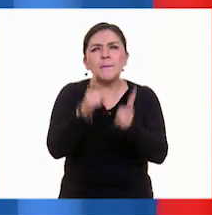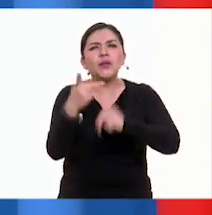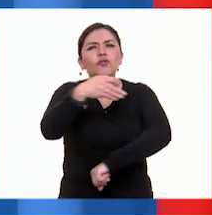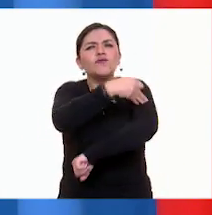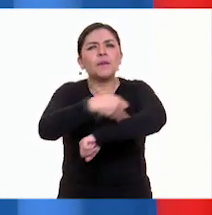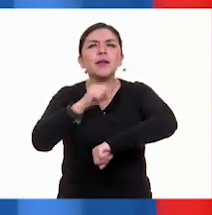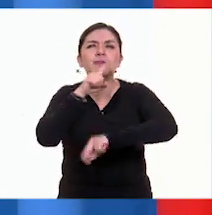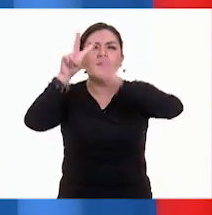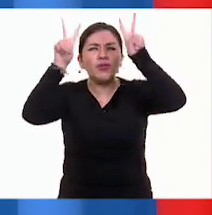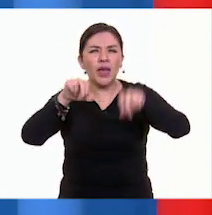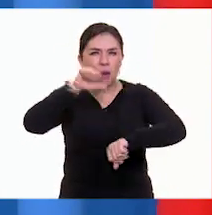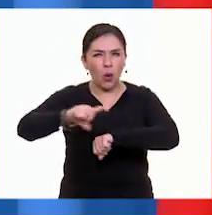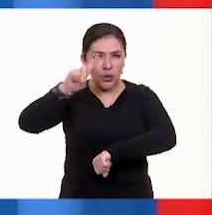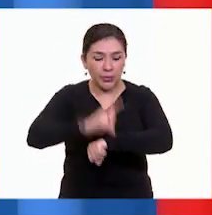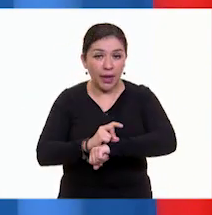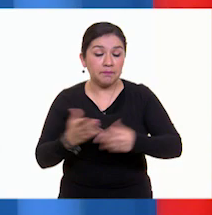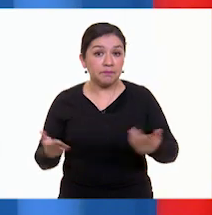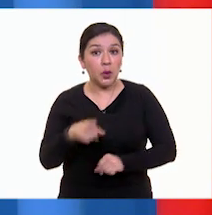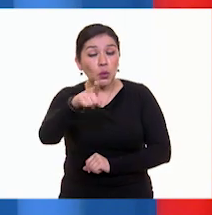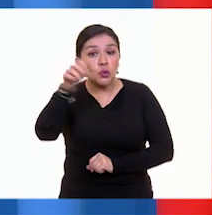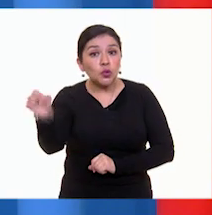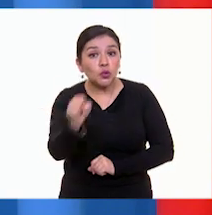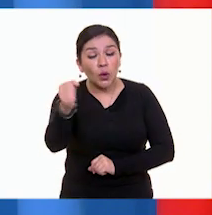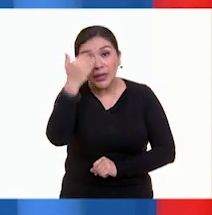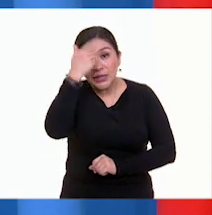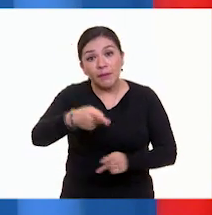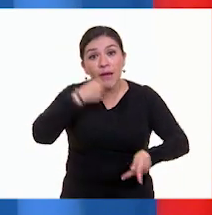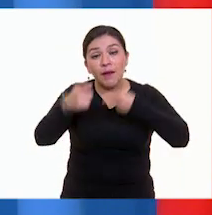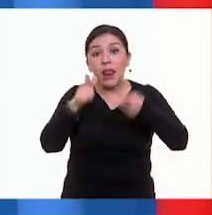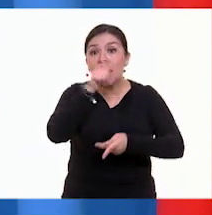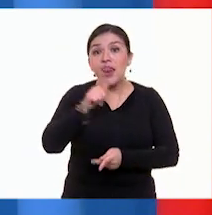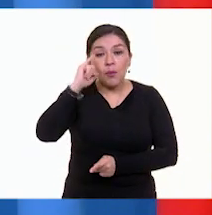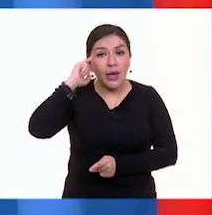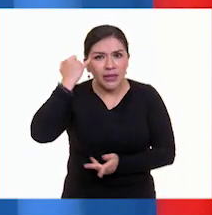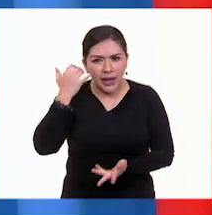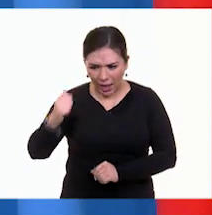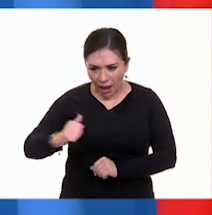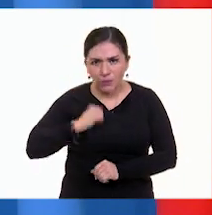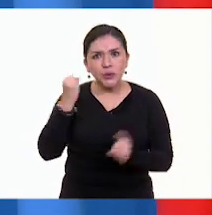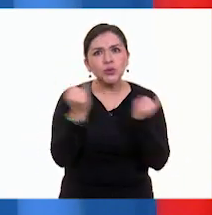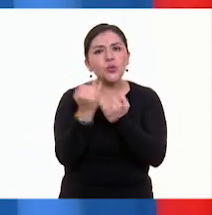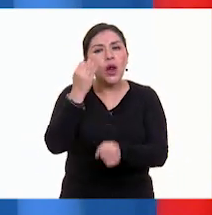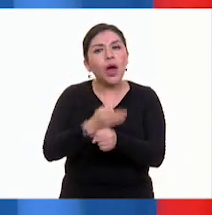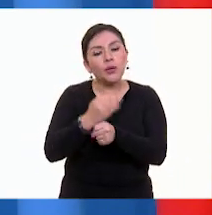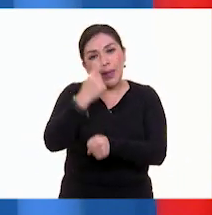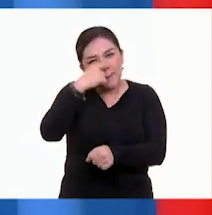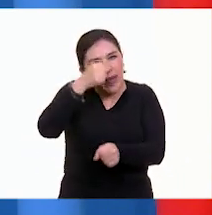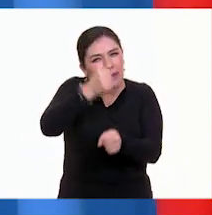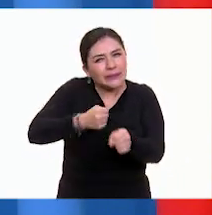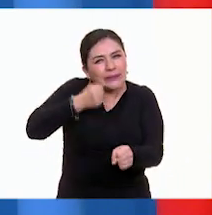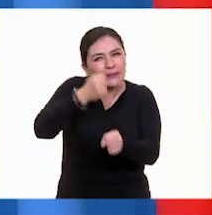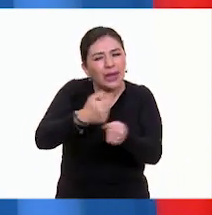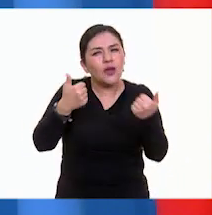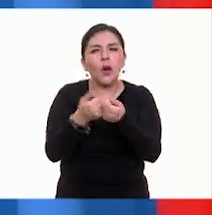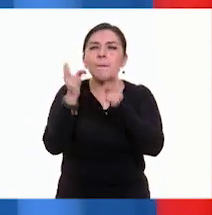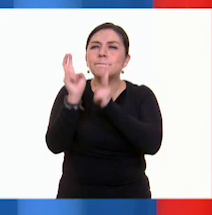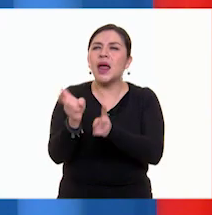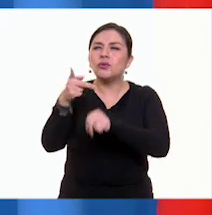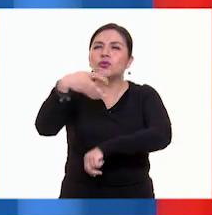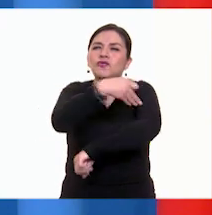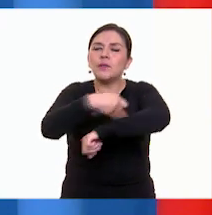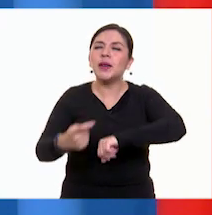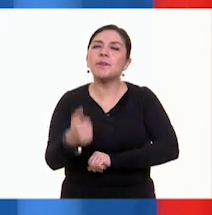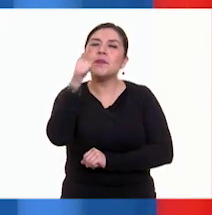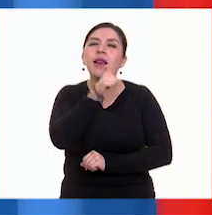comenta el tema de hoy con tu familia. Si tienen la fortuna de hablar una lengua indígena, aprovecha este momento para practicarla y platica con tu familia